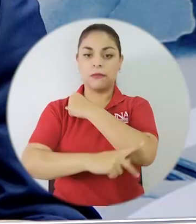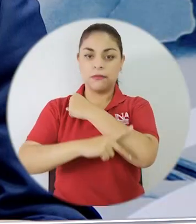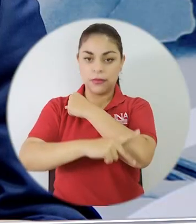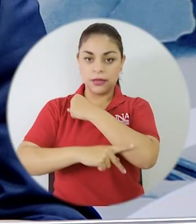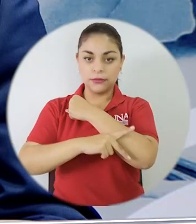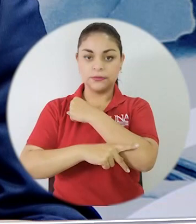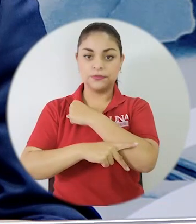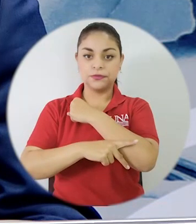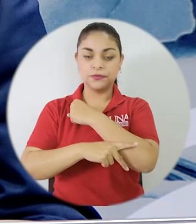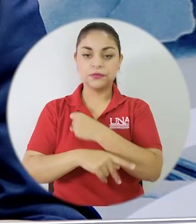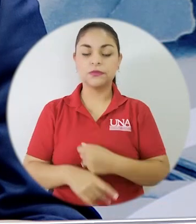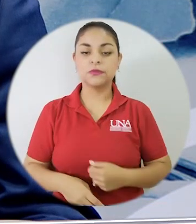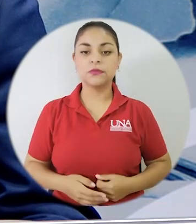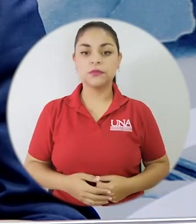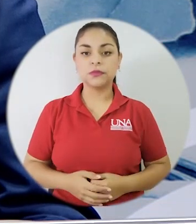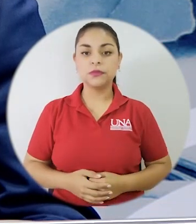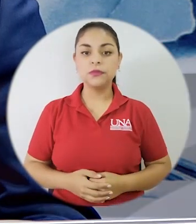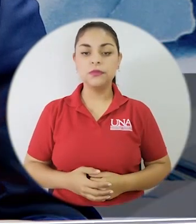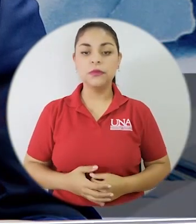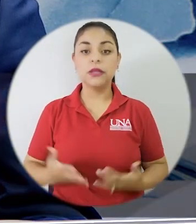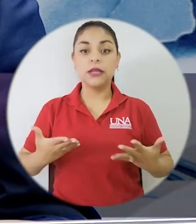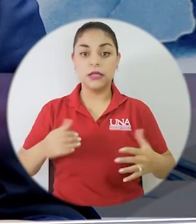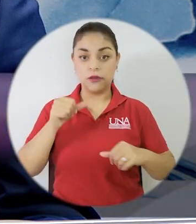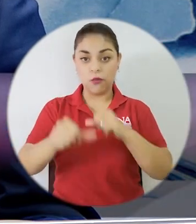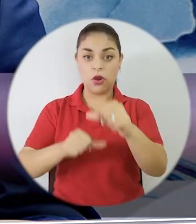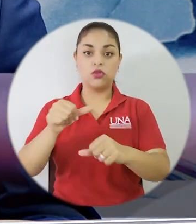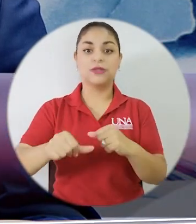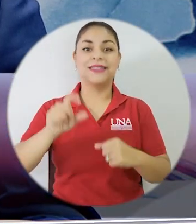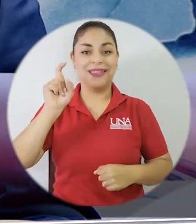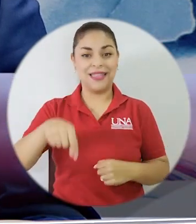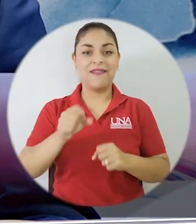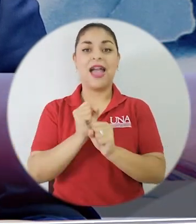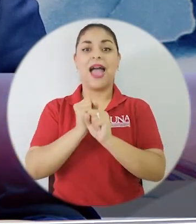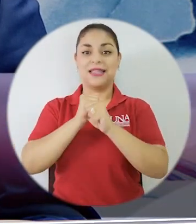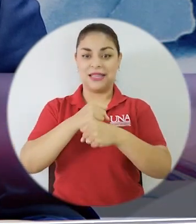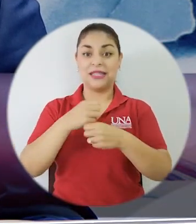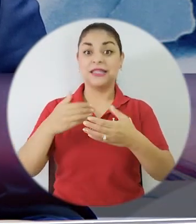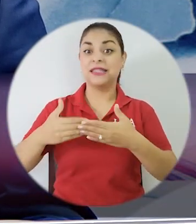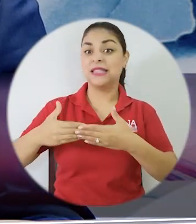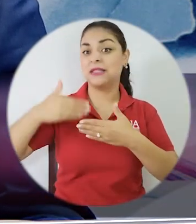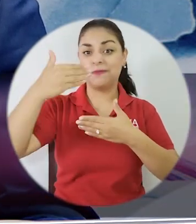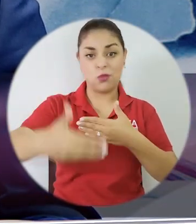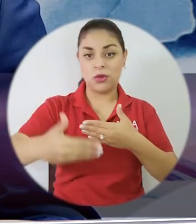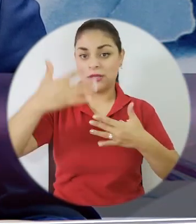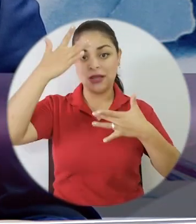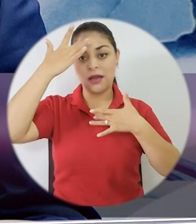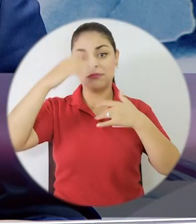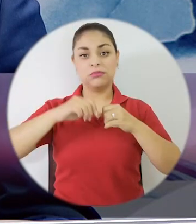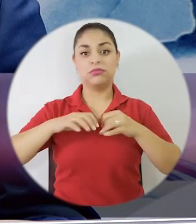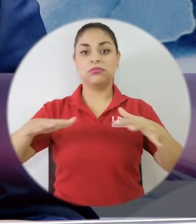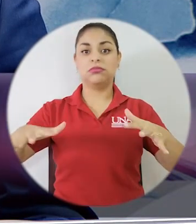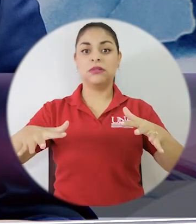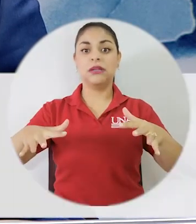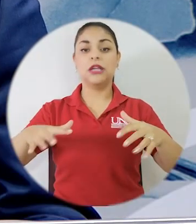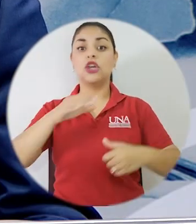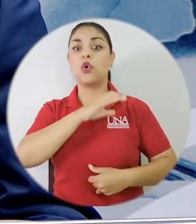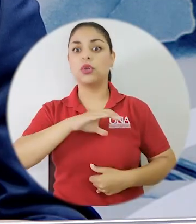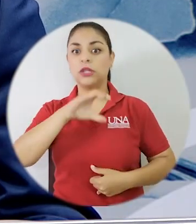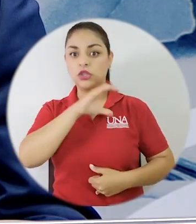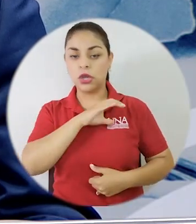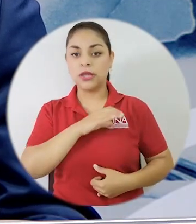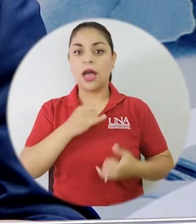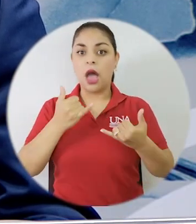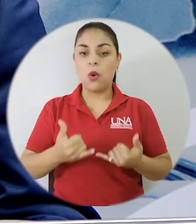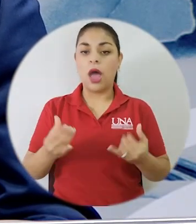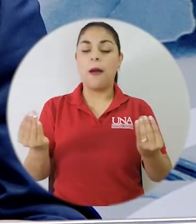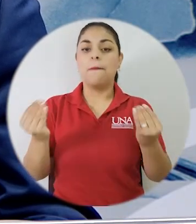es los esfuerzos que se tienen que hacer en el periodo pospandemia y en condiciones cada vez más restrictivas